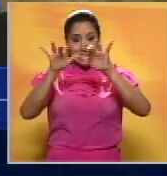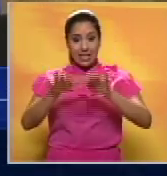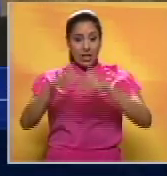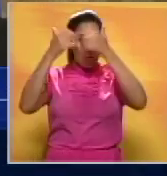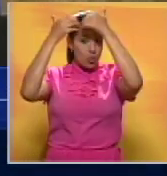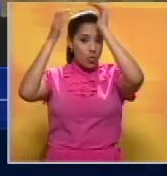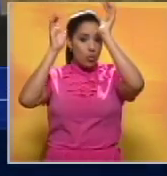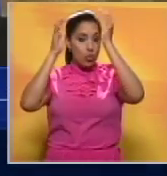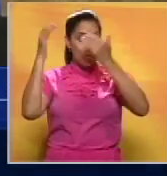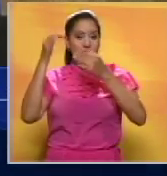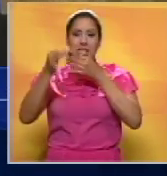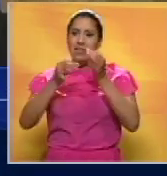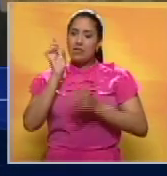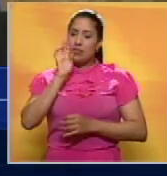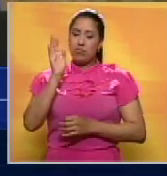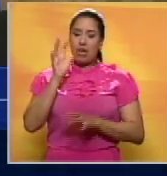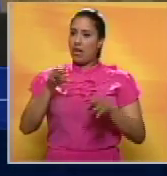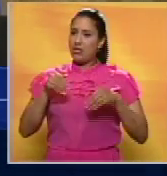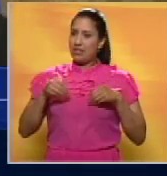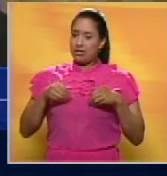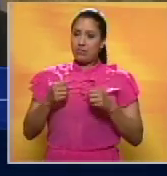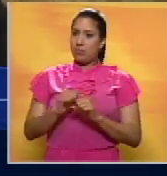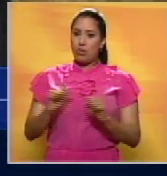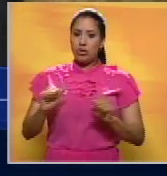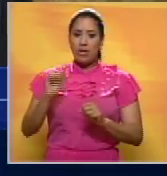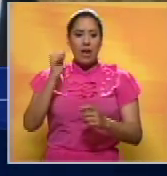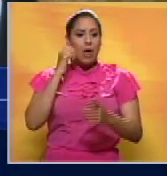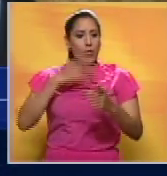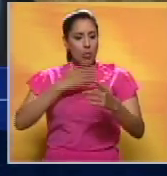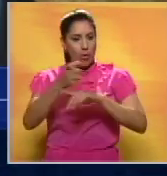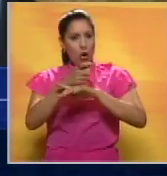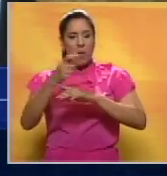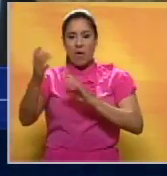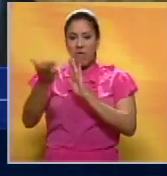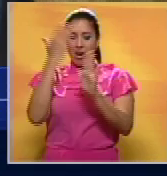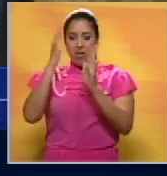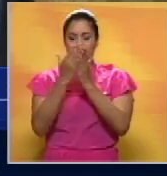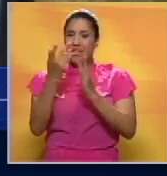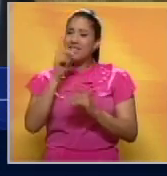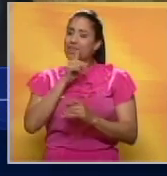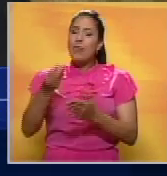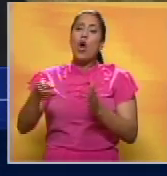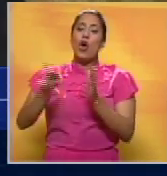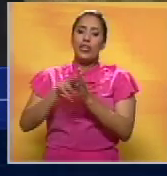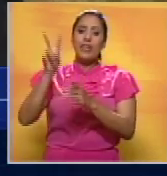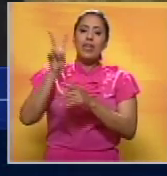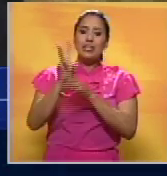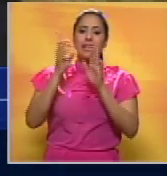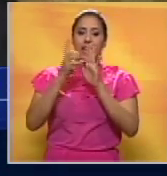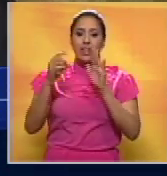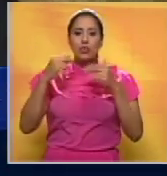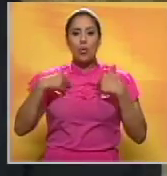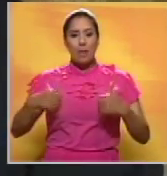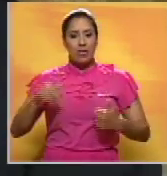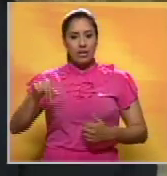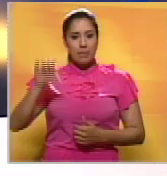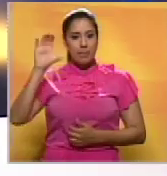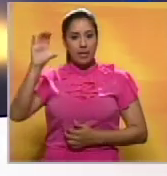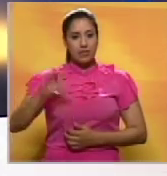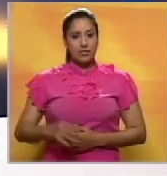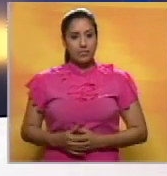la OEA, Luis Almagro, calificó de inaceptable lo ocurrido. Aseguró que es otra violación de derechos humanos en nuestro